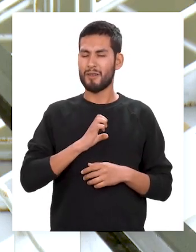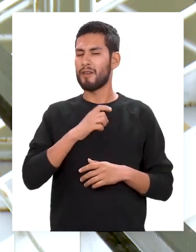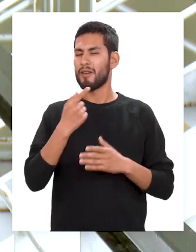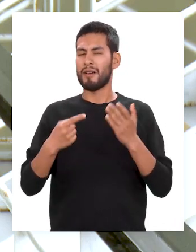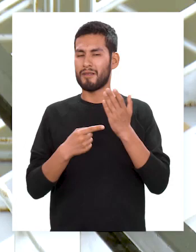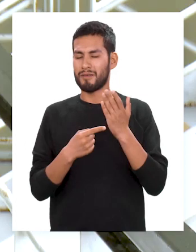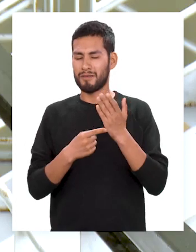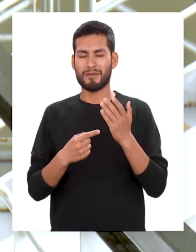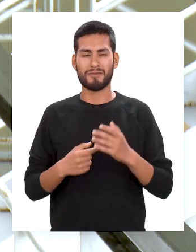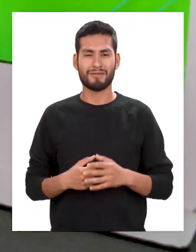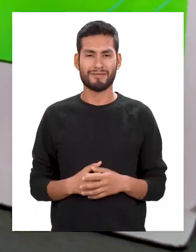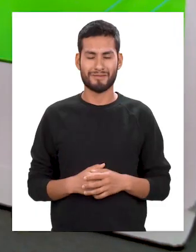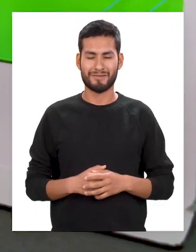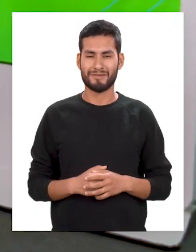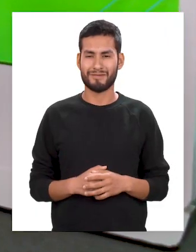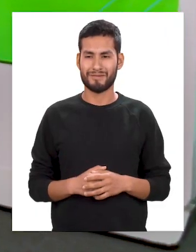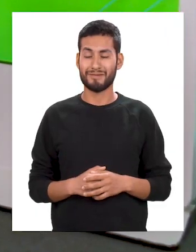virtual.